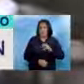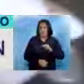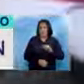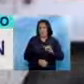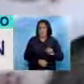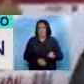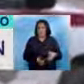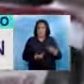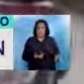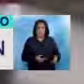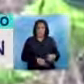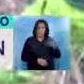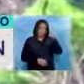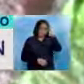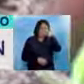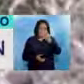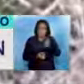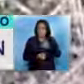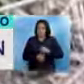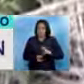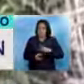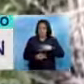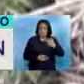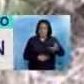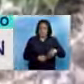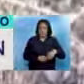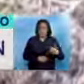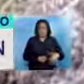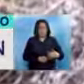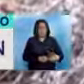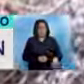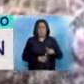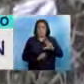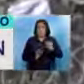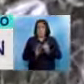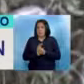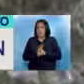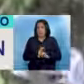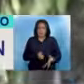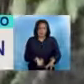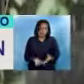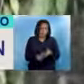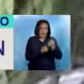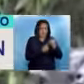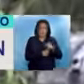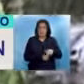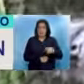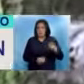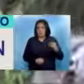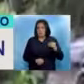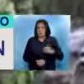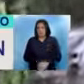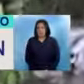Bomberos y vecinos de la zona tardaron cerca de media hora en rescatar a estos jóvenes.